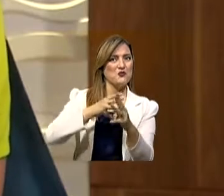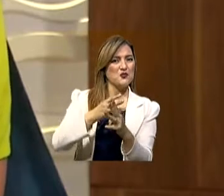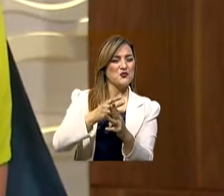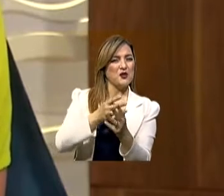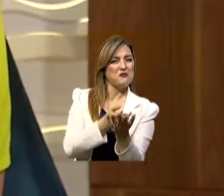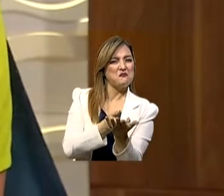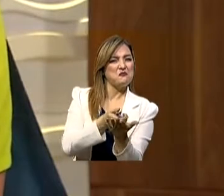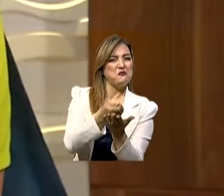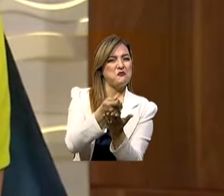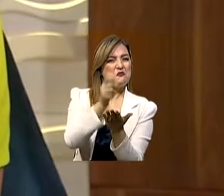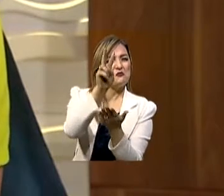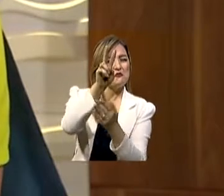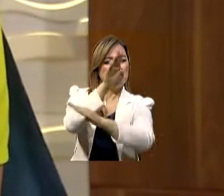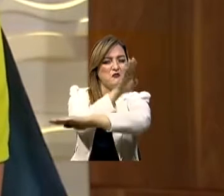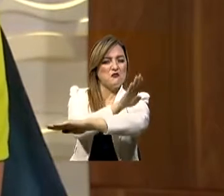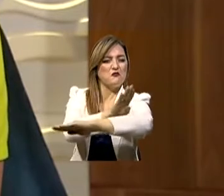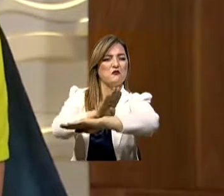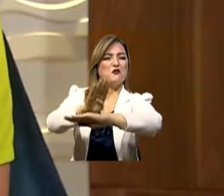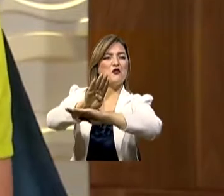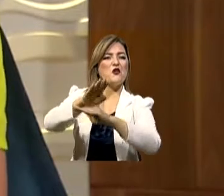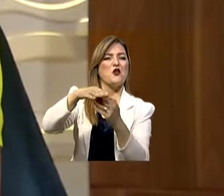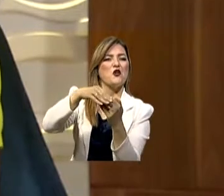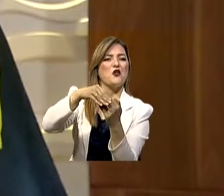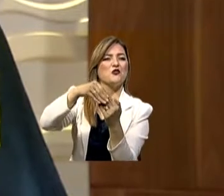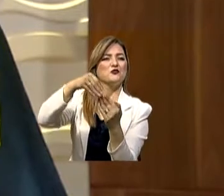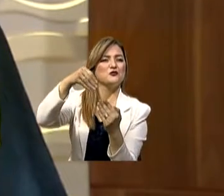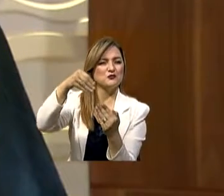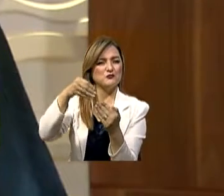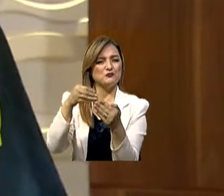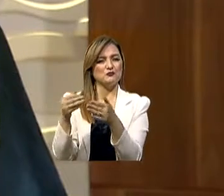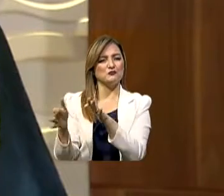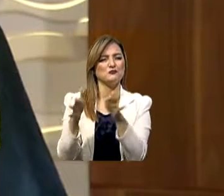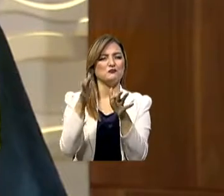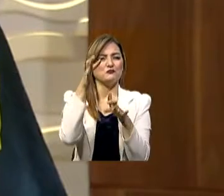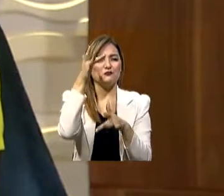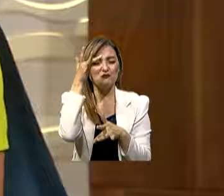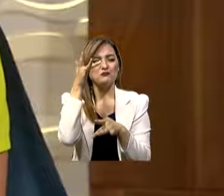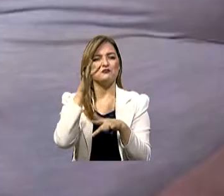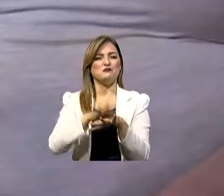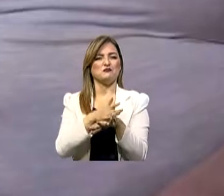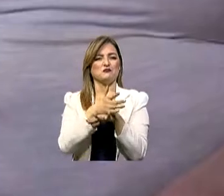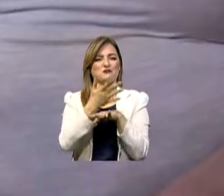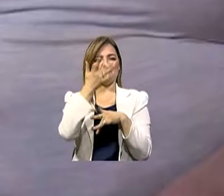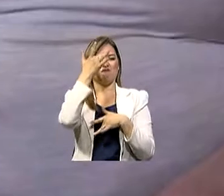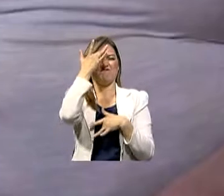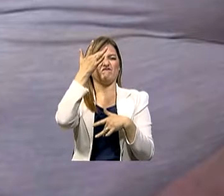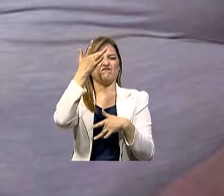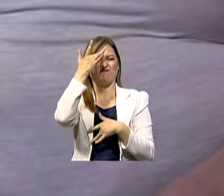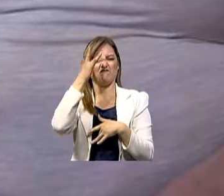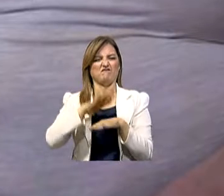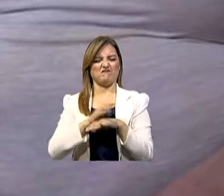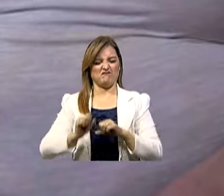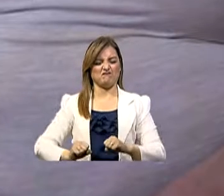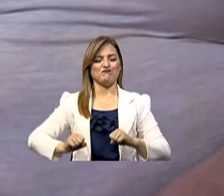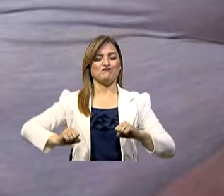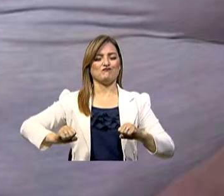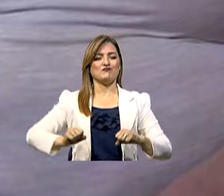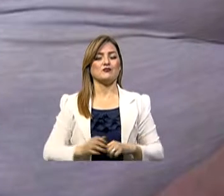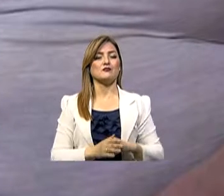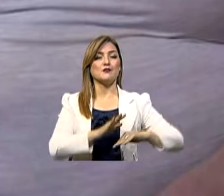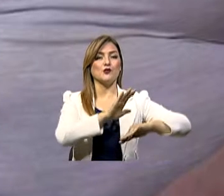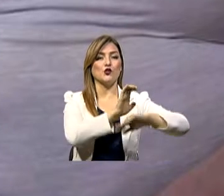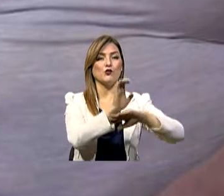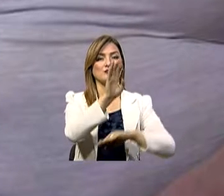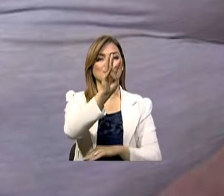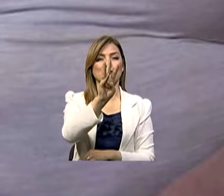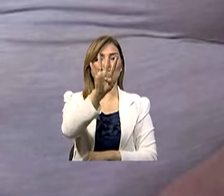billones de dólares para tratar los problemas derivados de la obesidad tan solo en ecuador el 64% de